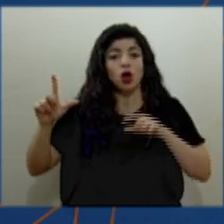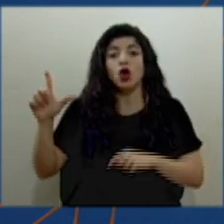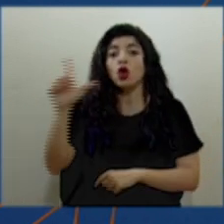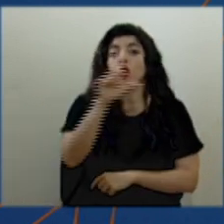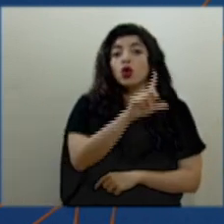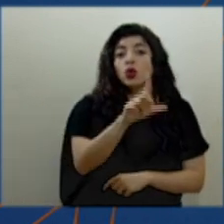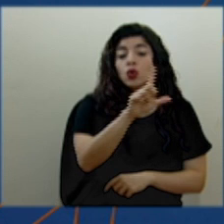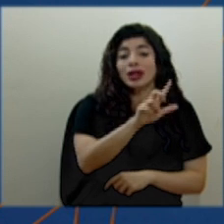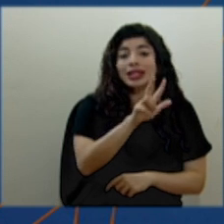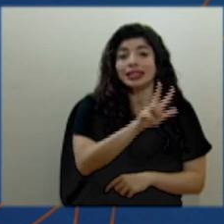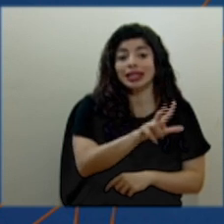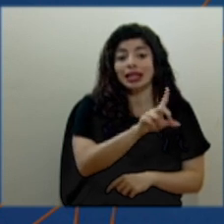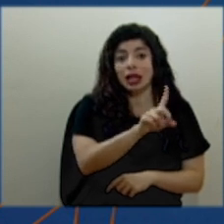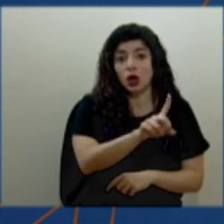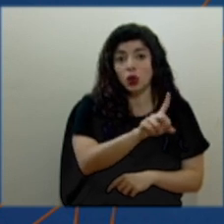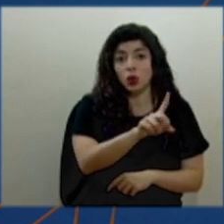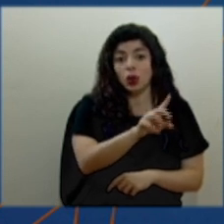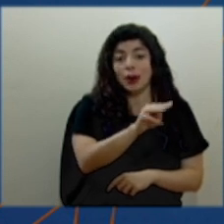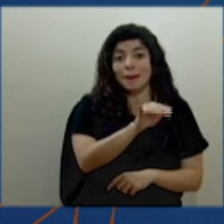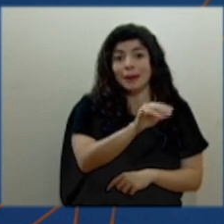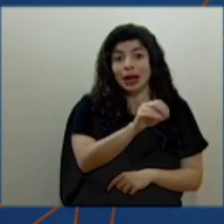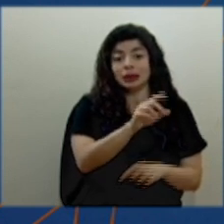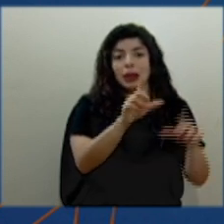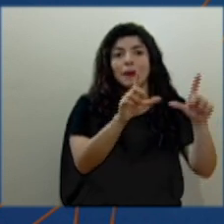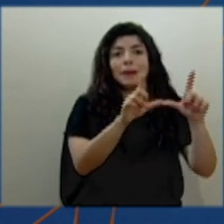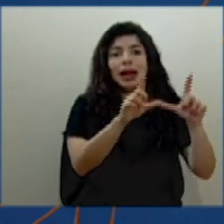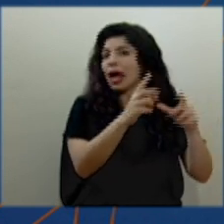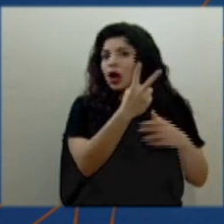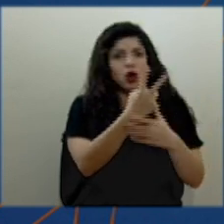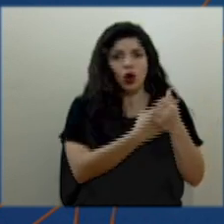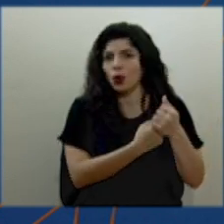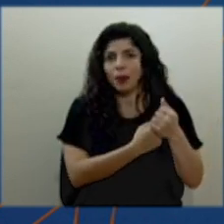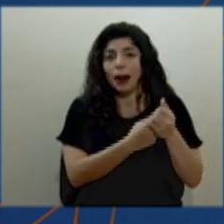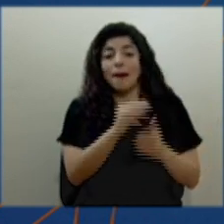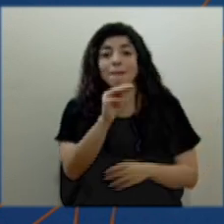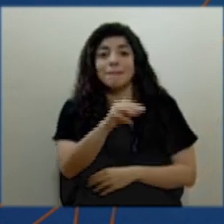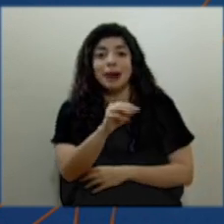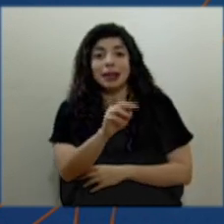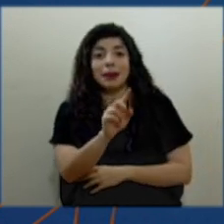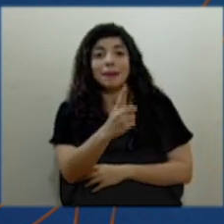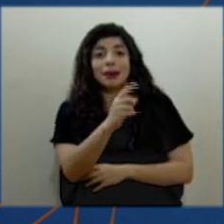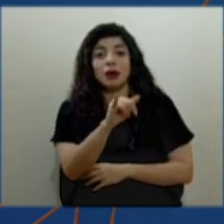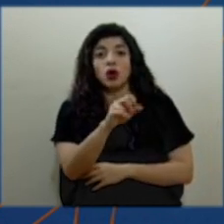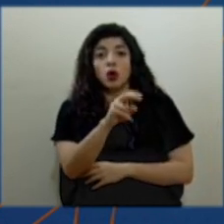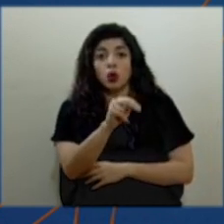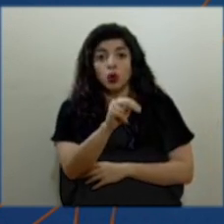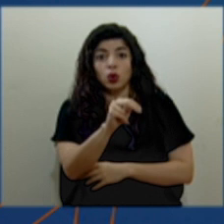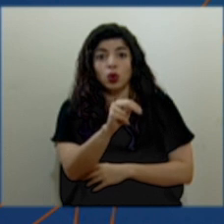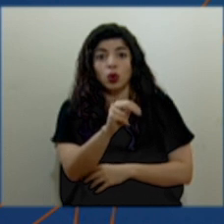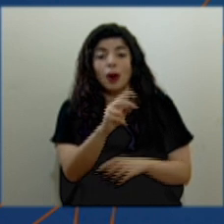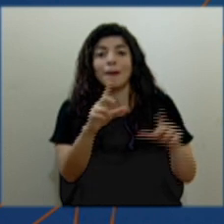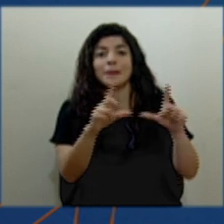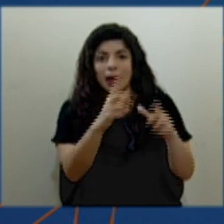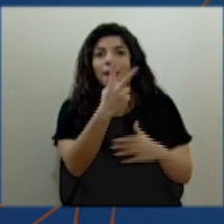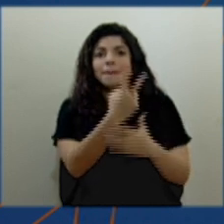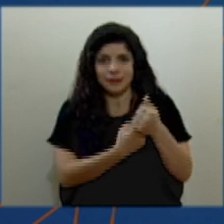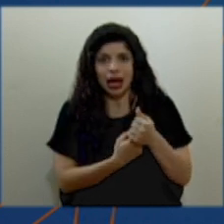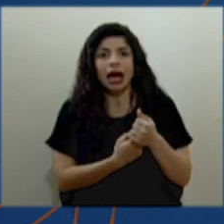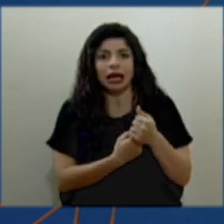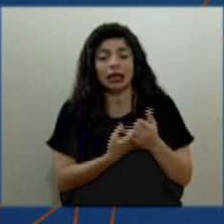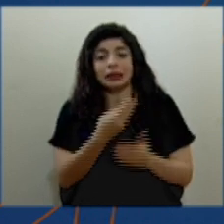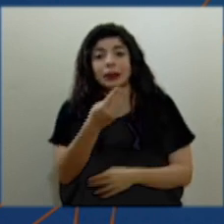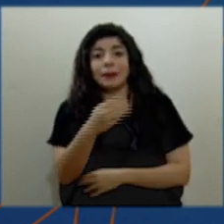lunes 31 de mayo, placas impares, el martes 1 de junio, placas pares,